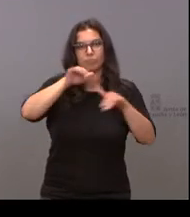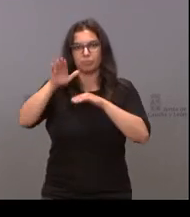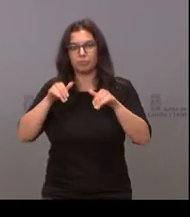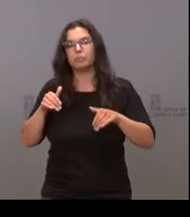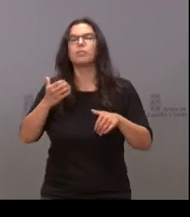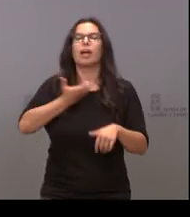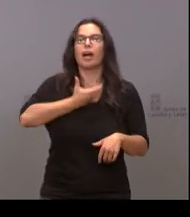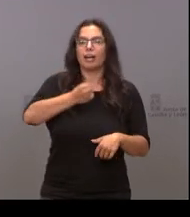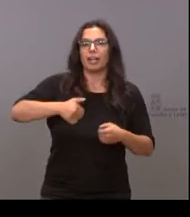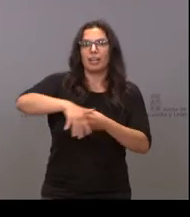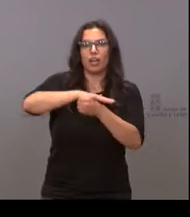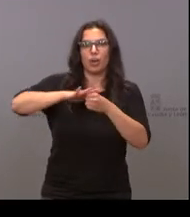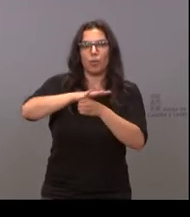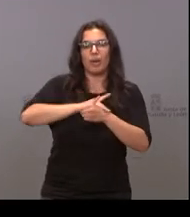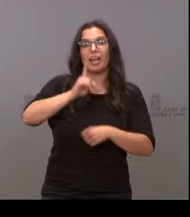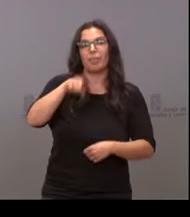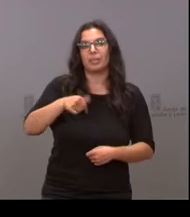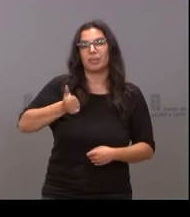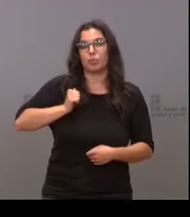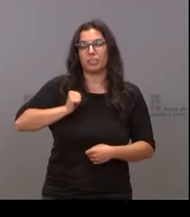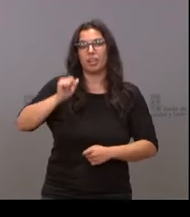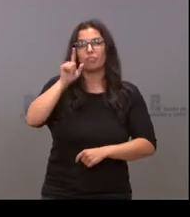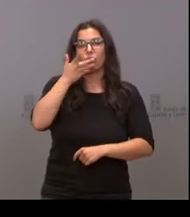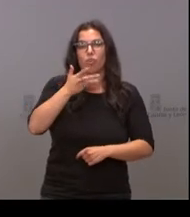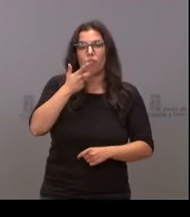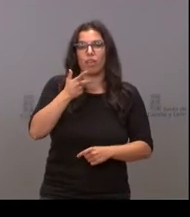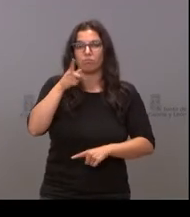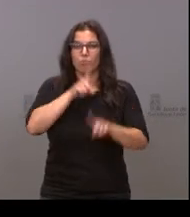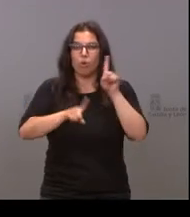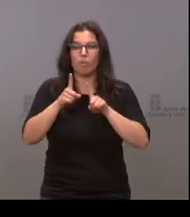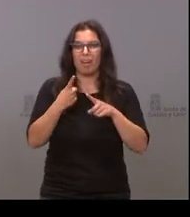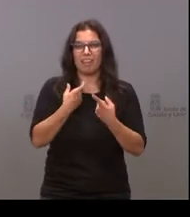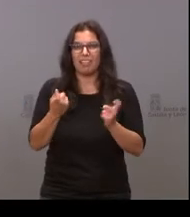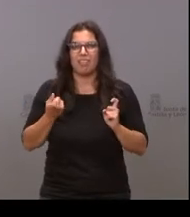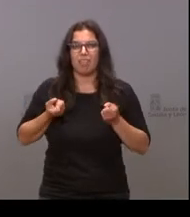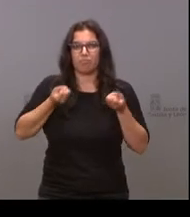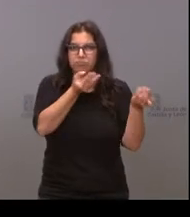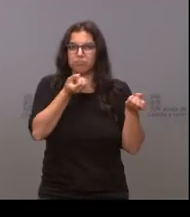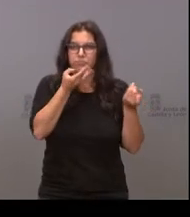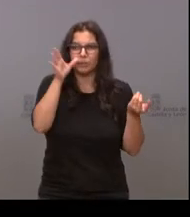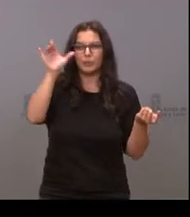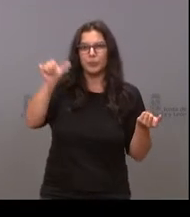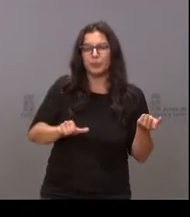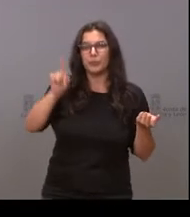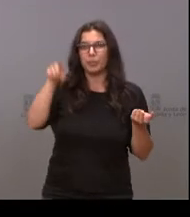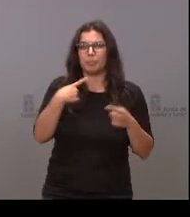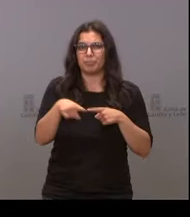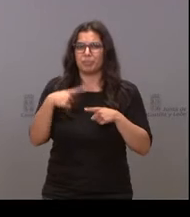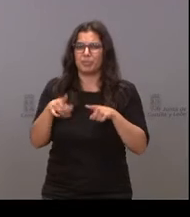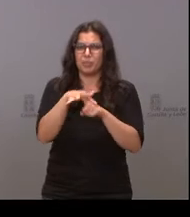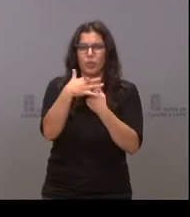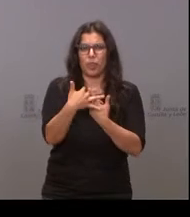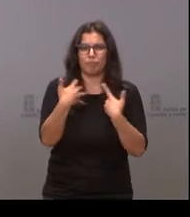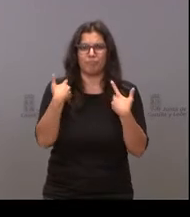sayago y de paso conocer nuestros problemas nuestras necesidades y nuestras penurias de primera